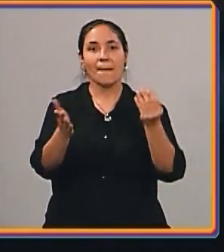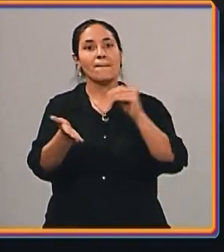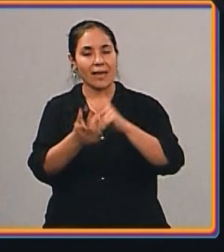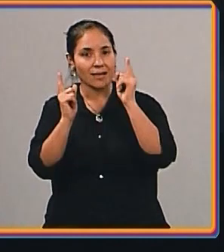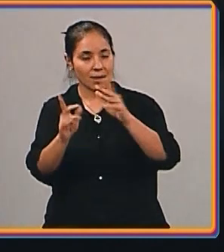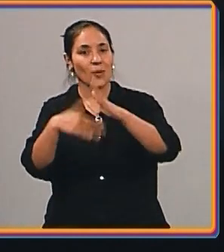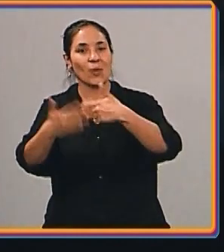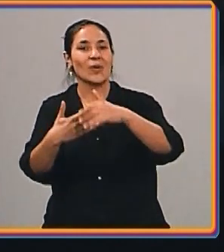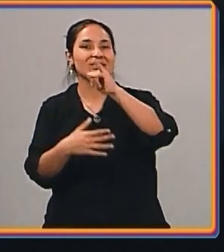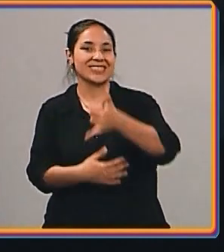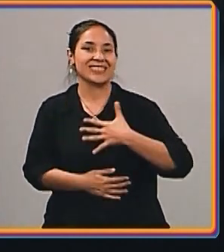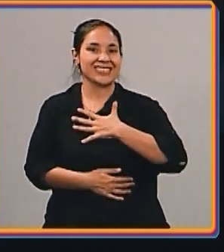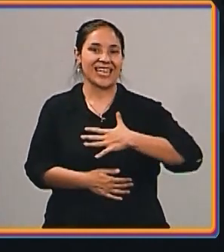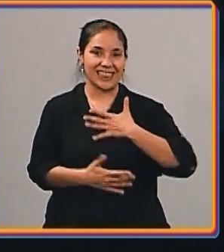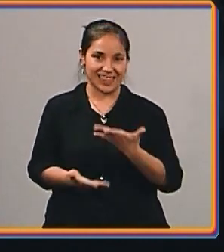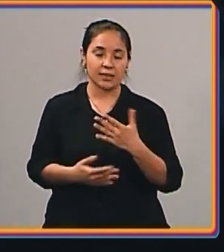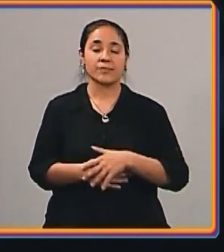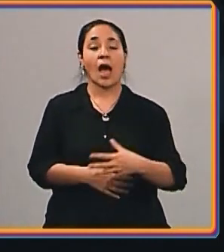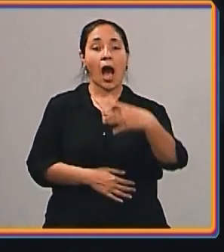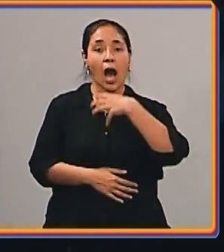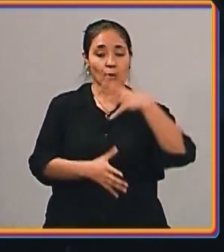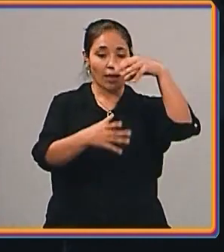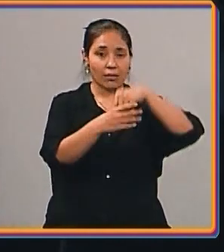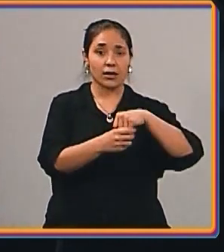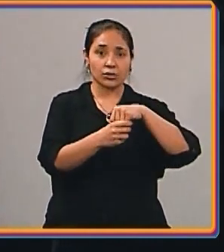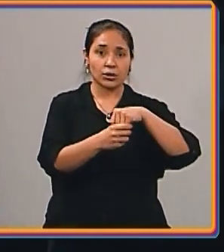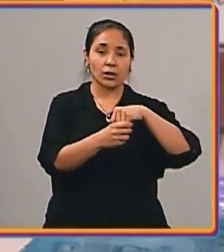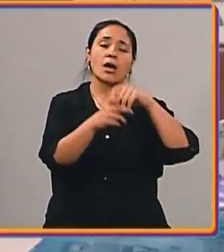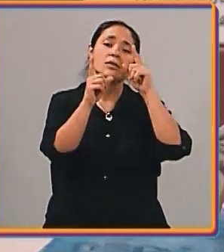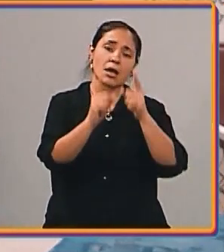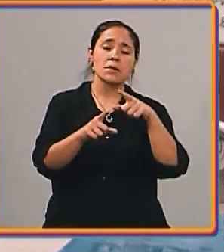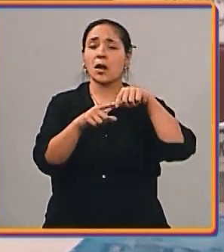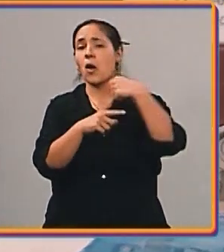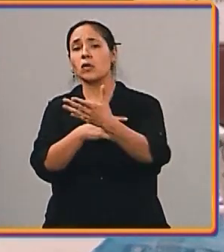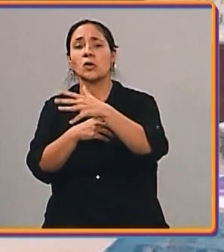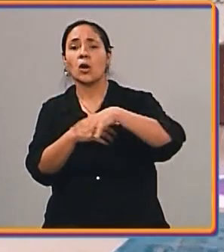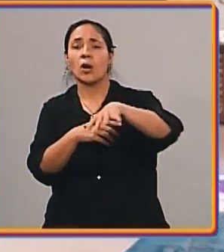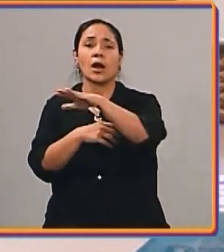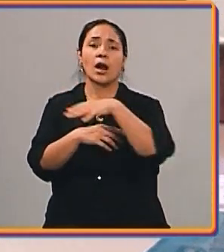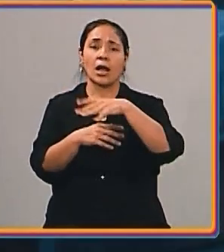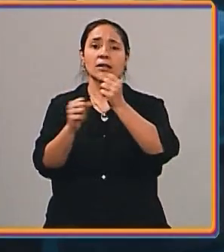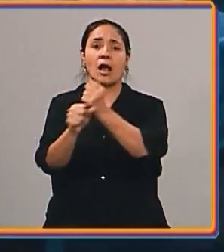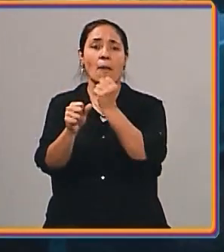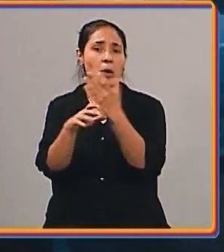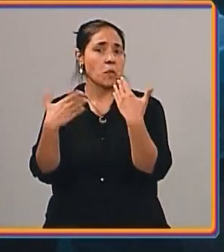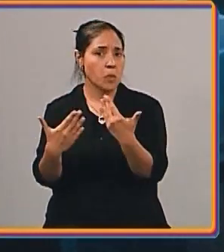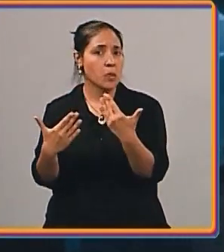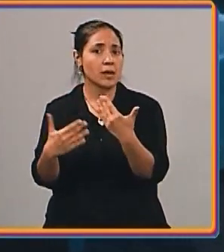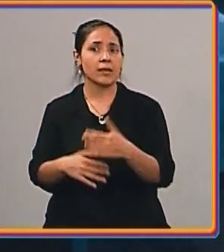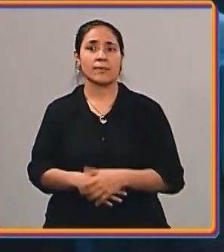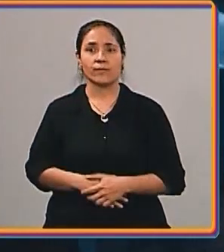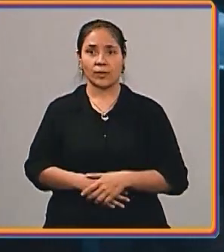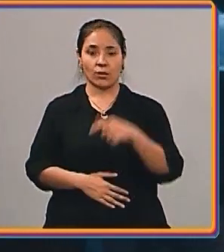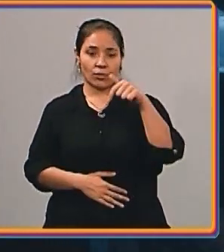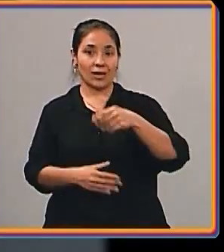Y esta capacidad de los juegos de mesa no solo sirve dentro del aula, también podemos llevarla y utilizarla dentro del ámbito